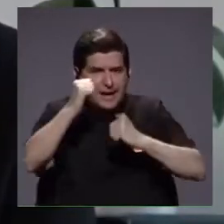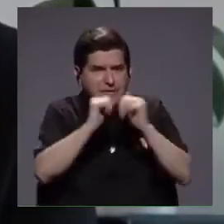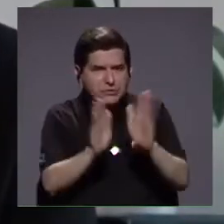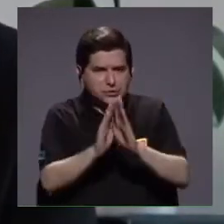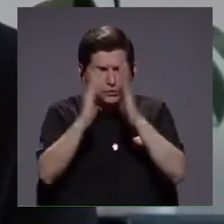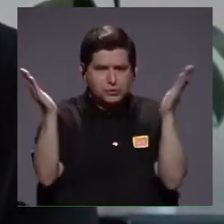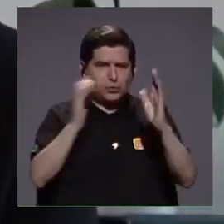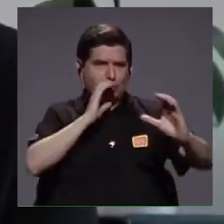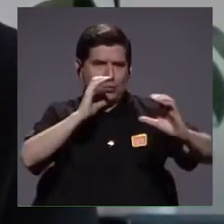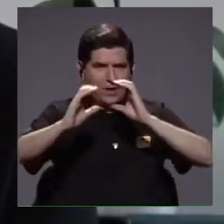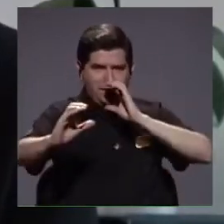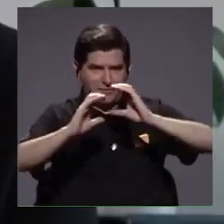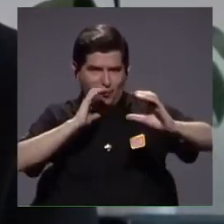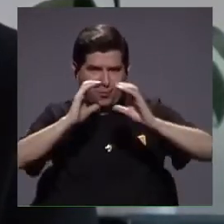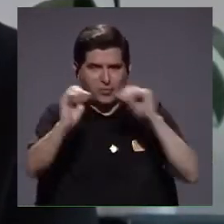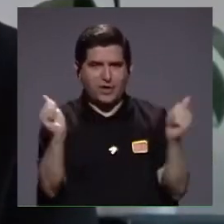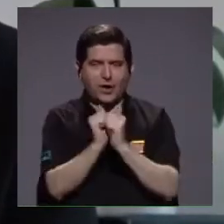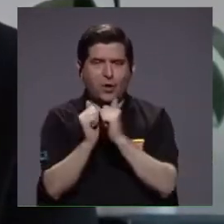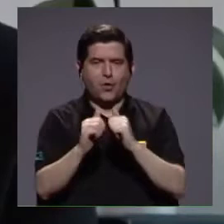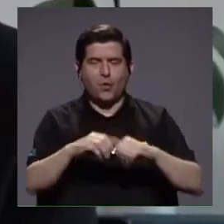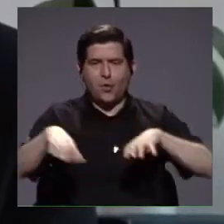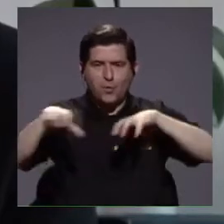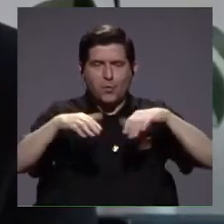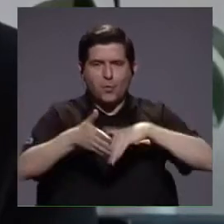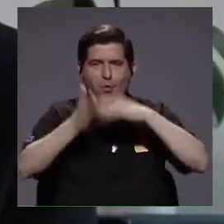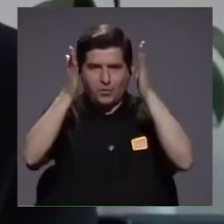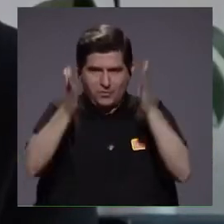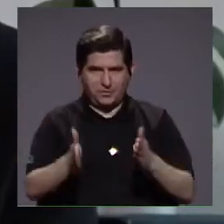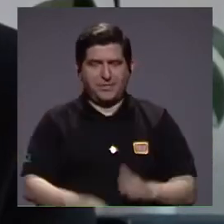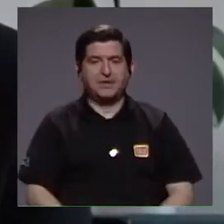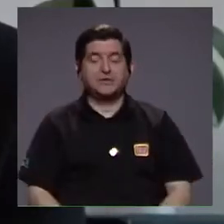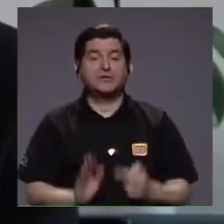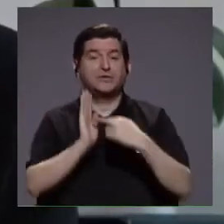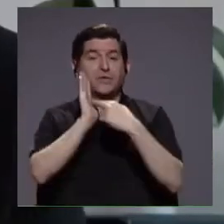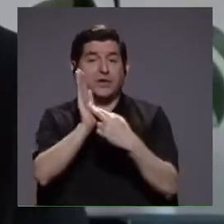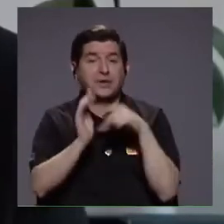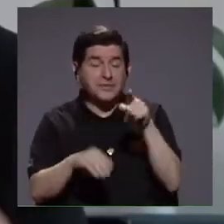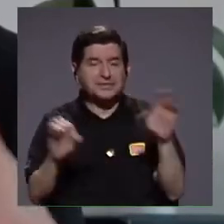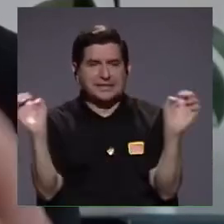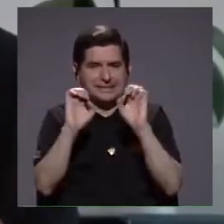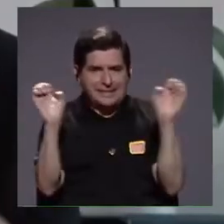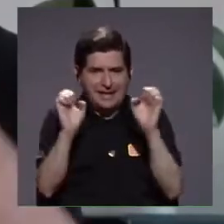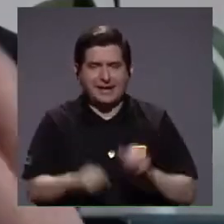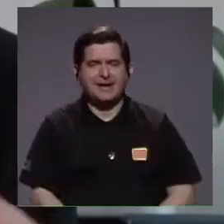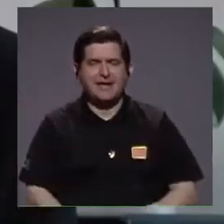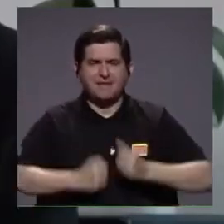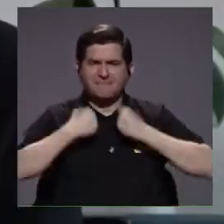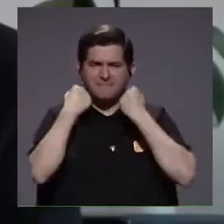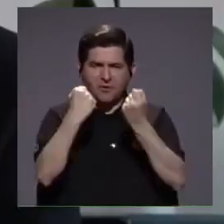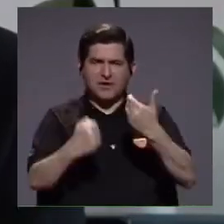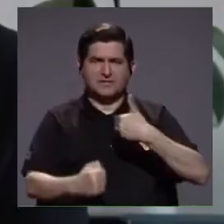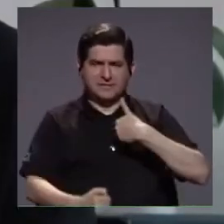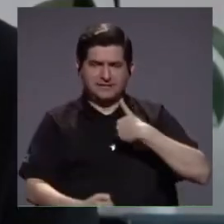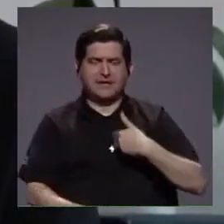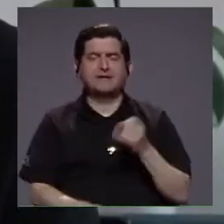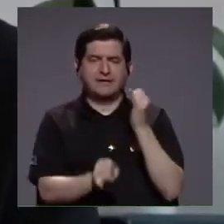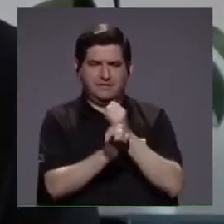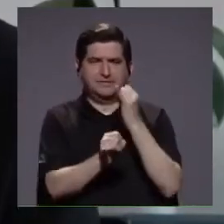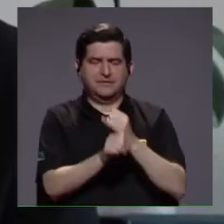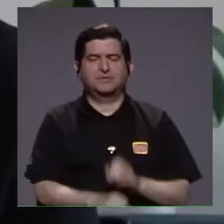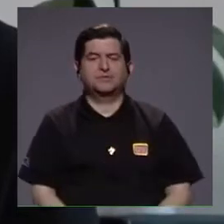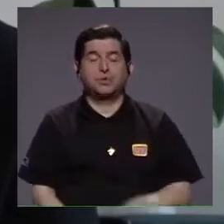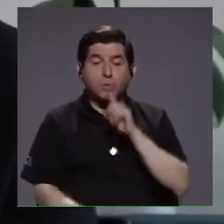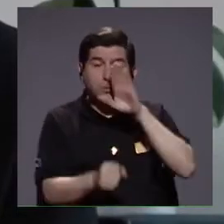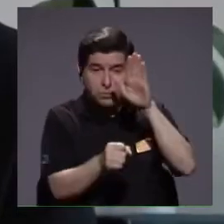una estructura abierta de comunicación con el movimiento estudiantil, que representa esa energía, esa vitalidad que tiene que tener